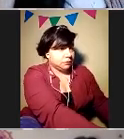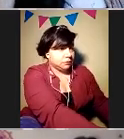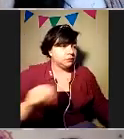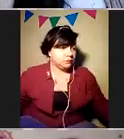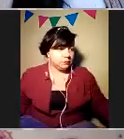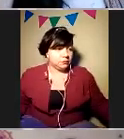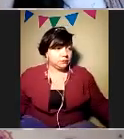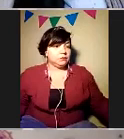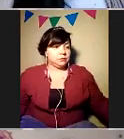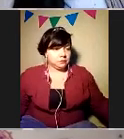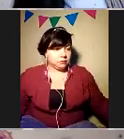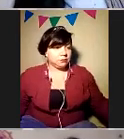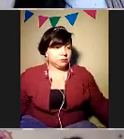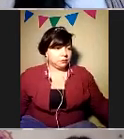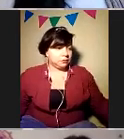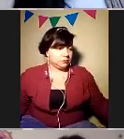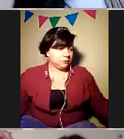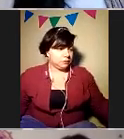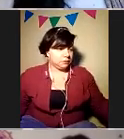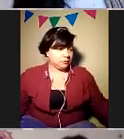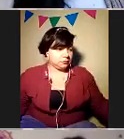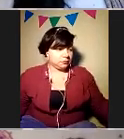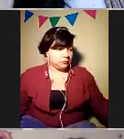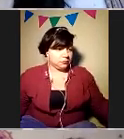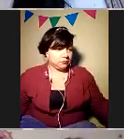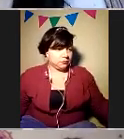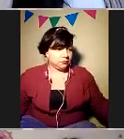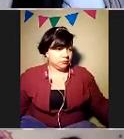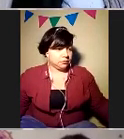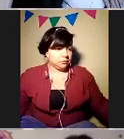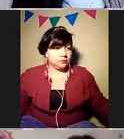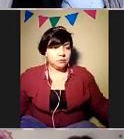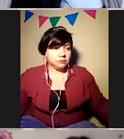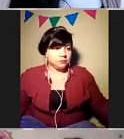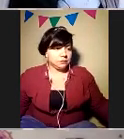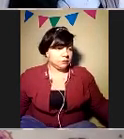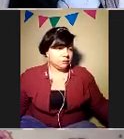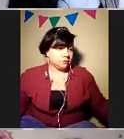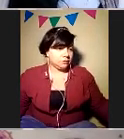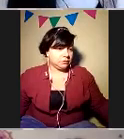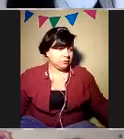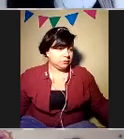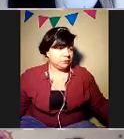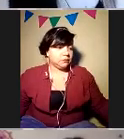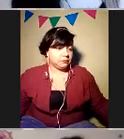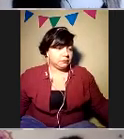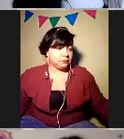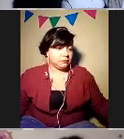que romper, porque yo me he metido a nadar en la basura del retail para ver si pillo algo salvable, y no, está todo roto, todo